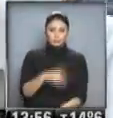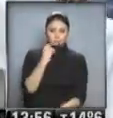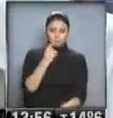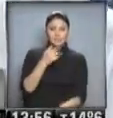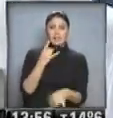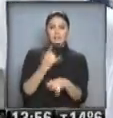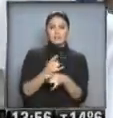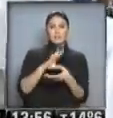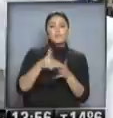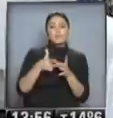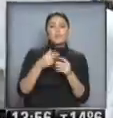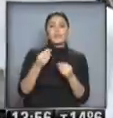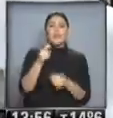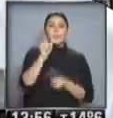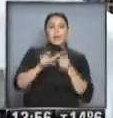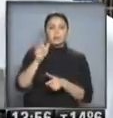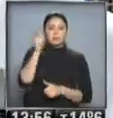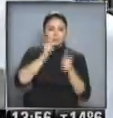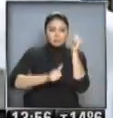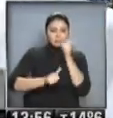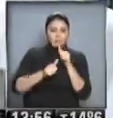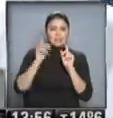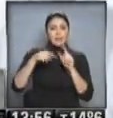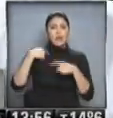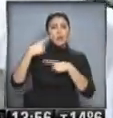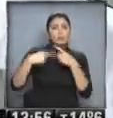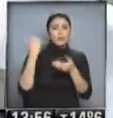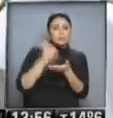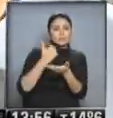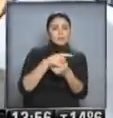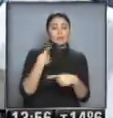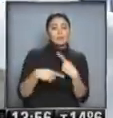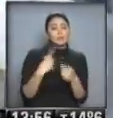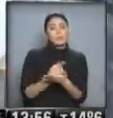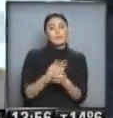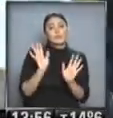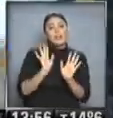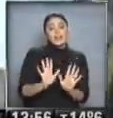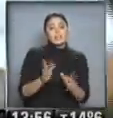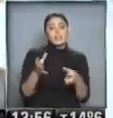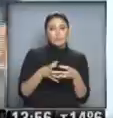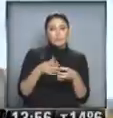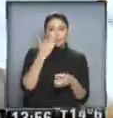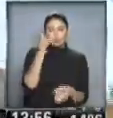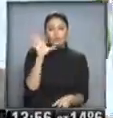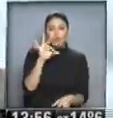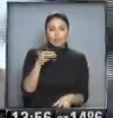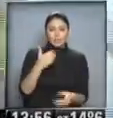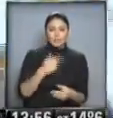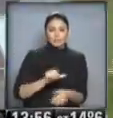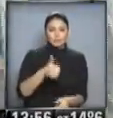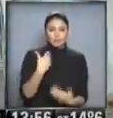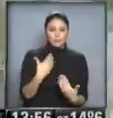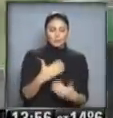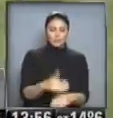regularidad por el hecho que hubo muchos jugadores lesionados, no pudimos jugar mucho seguido. Pero bueno, esto es así, y el fútbol, y esto da revancha todos los días. La verdad